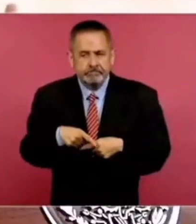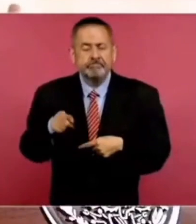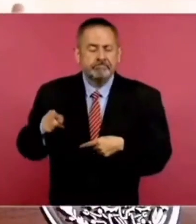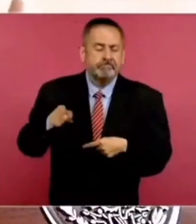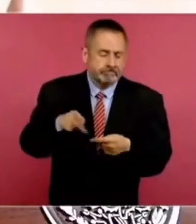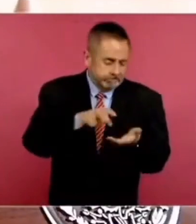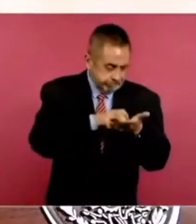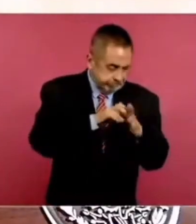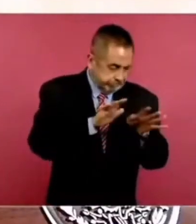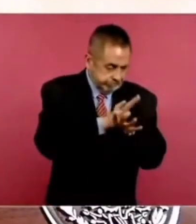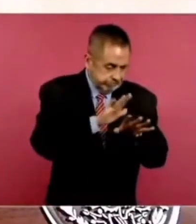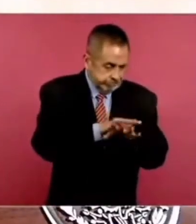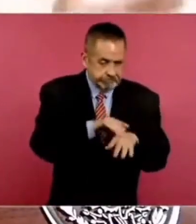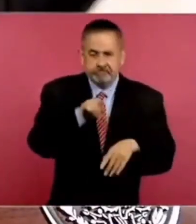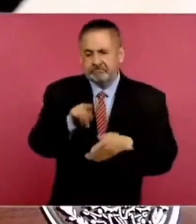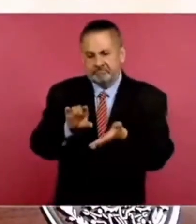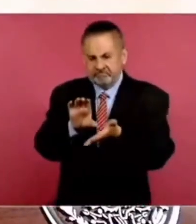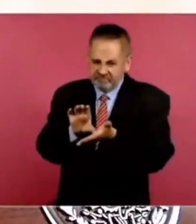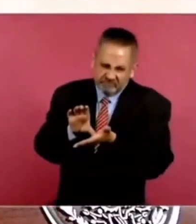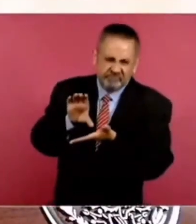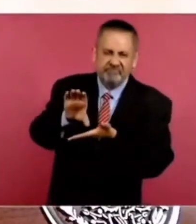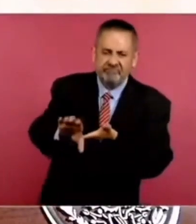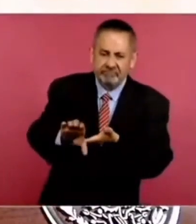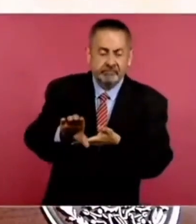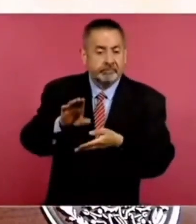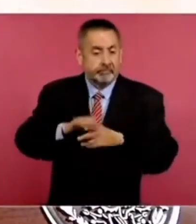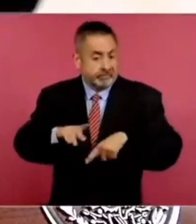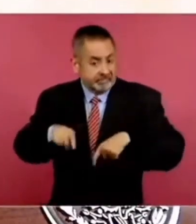fórmula y el Estado de México,